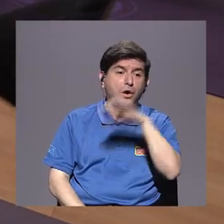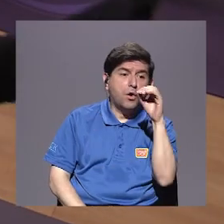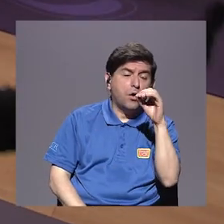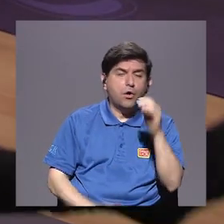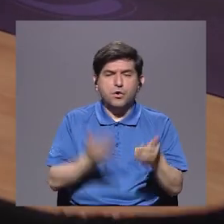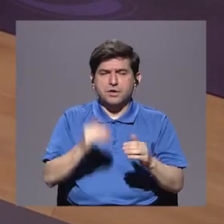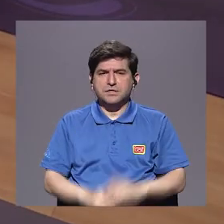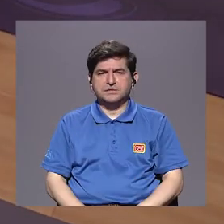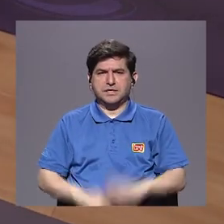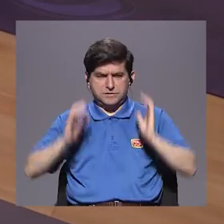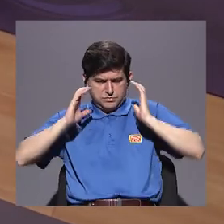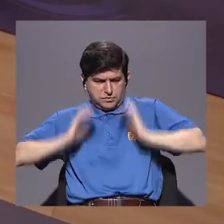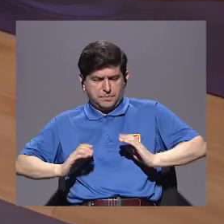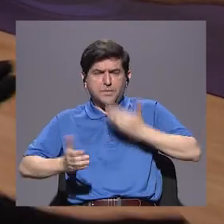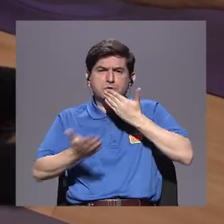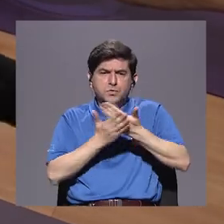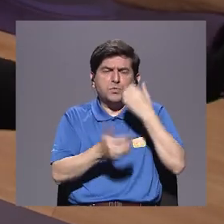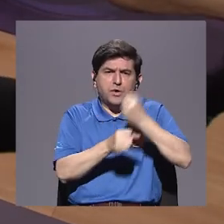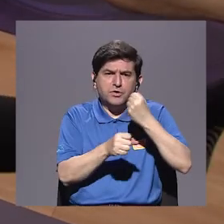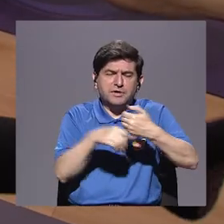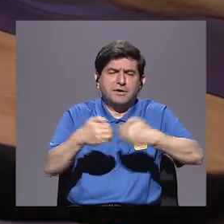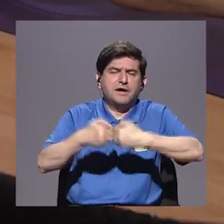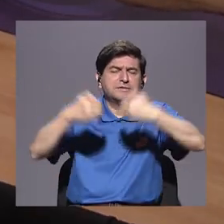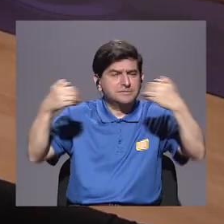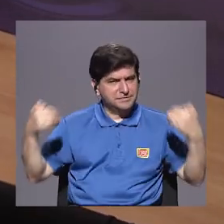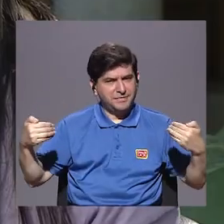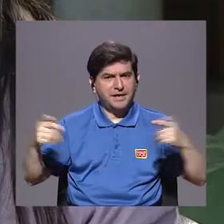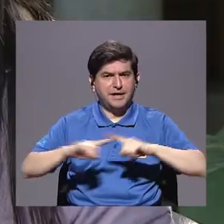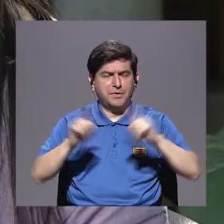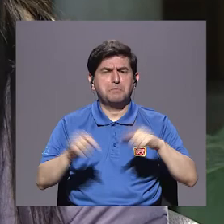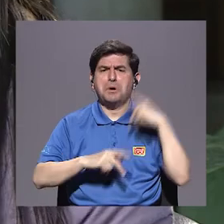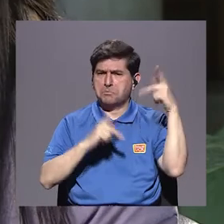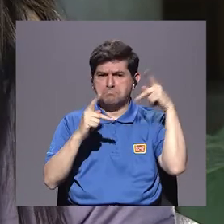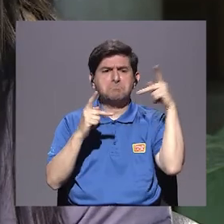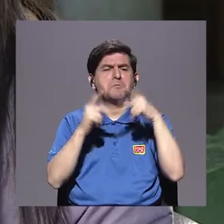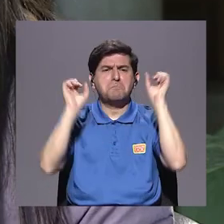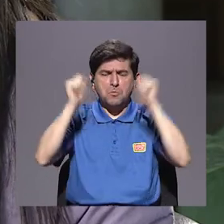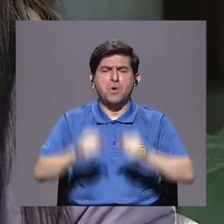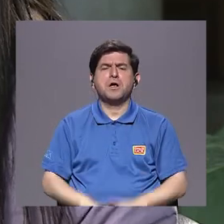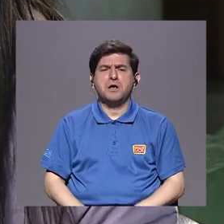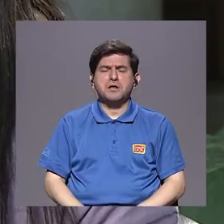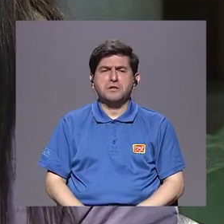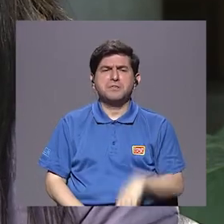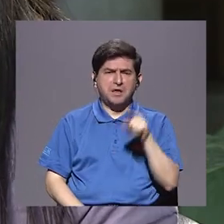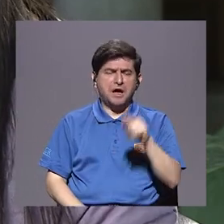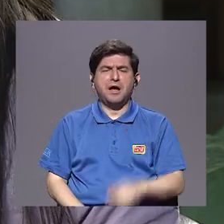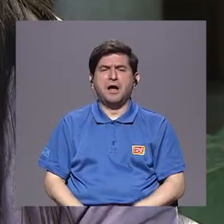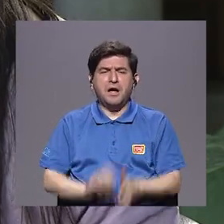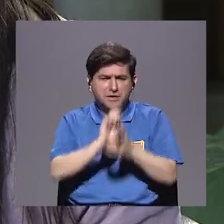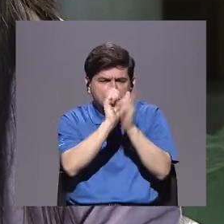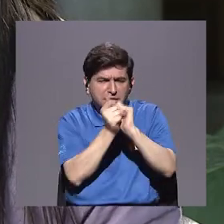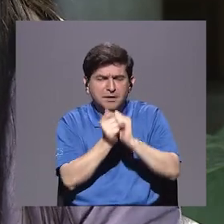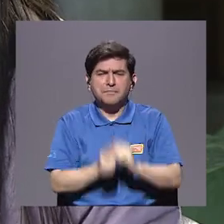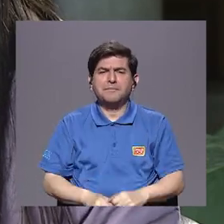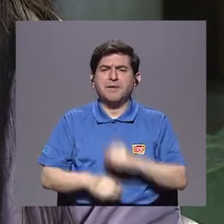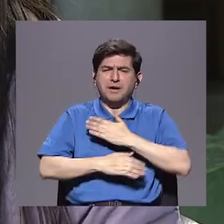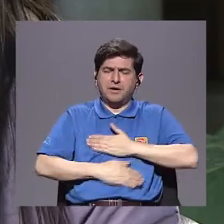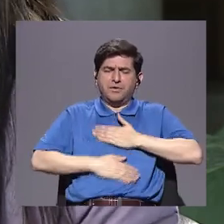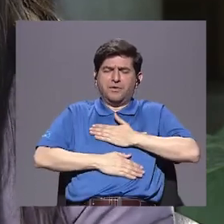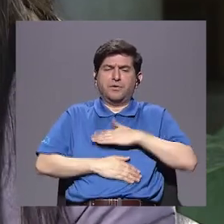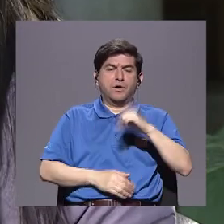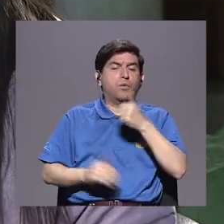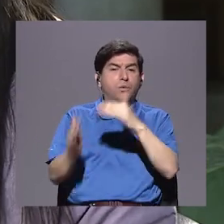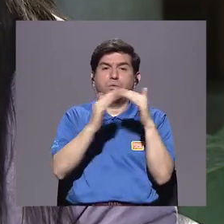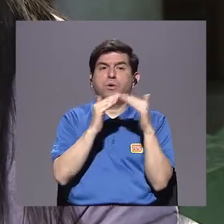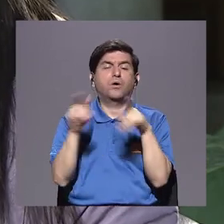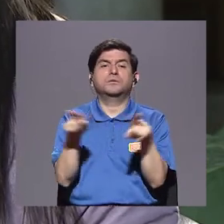ósea, anatómica, entonces es bueno trabajarlo separado. Pero perfectamente puede adaptarse a nivel recreativo y a